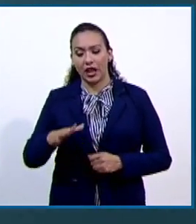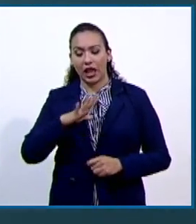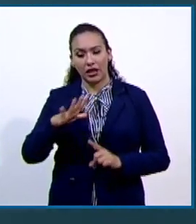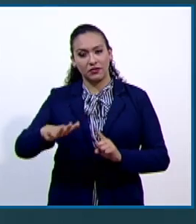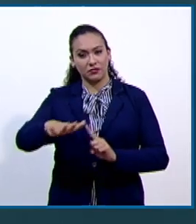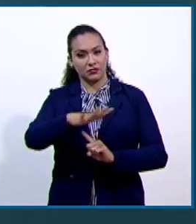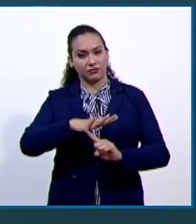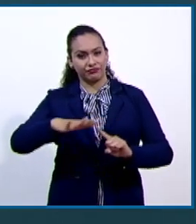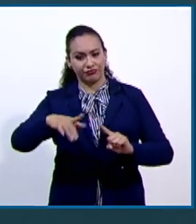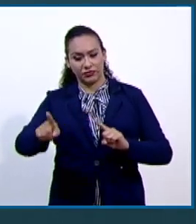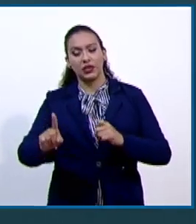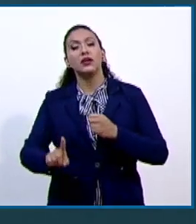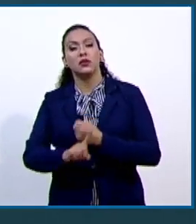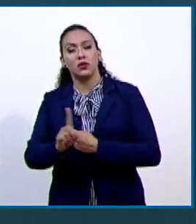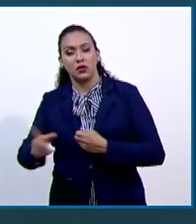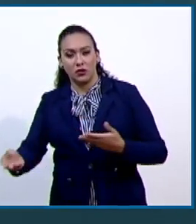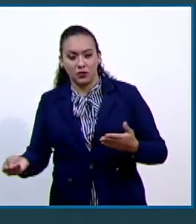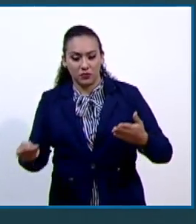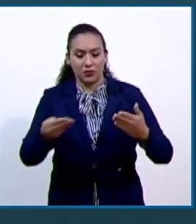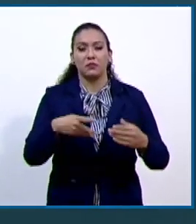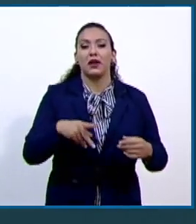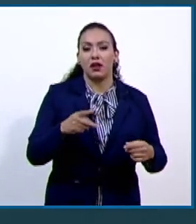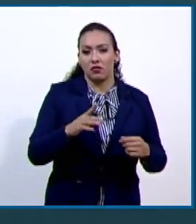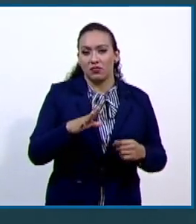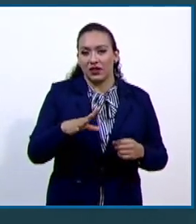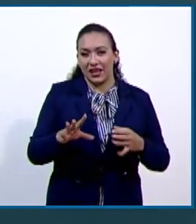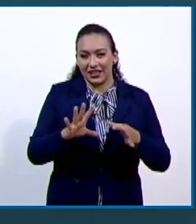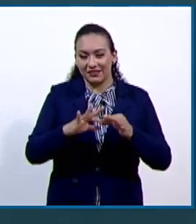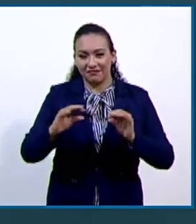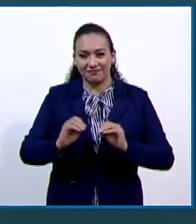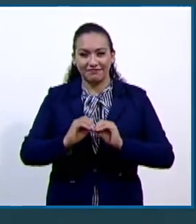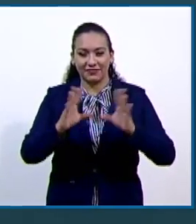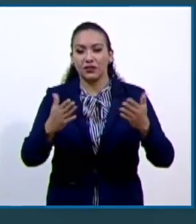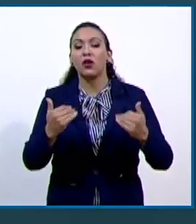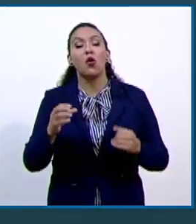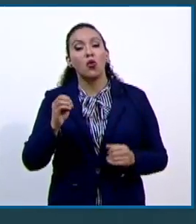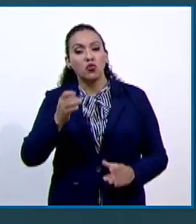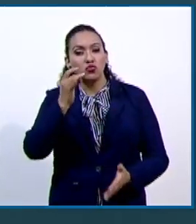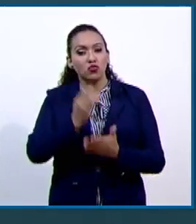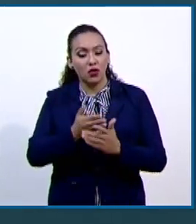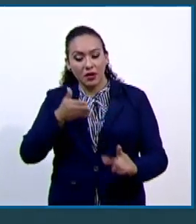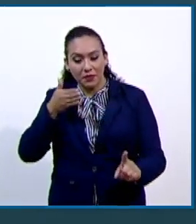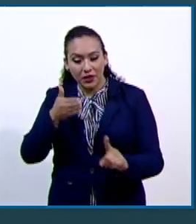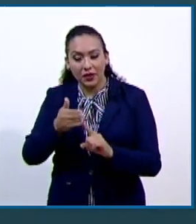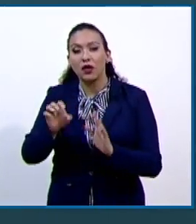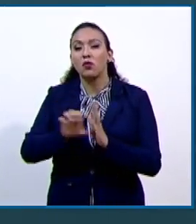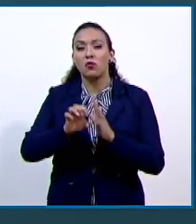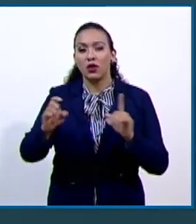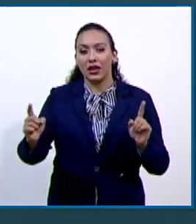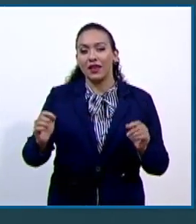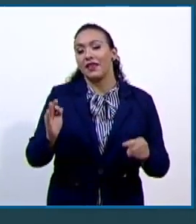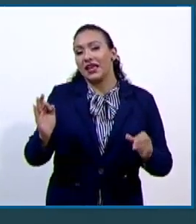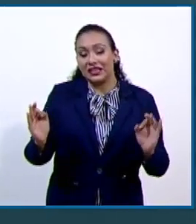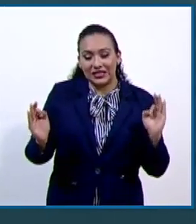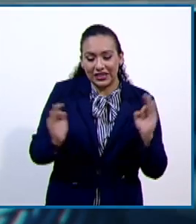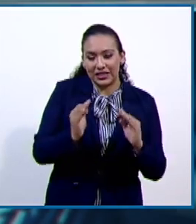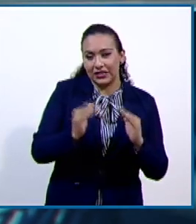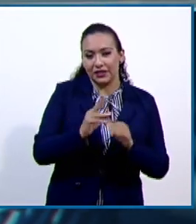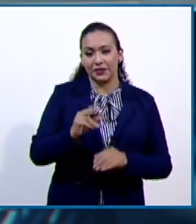adyacente, cuya delimitación es amplia y no está limitada a un criterio de vecindad inmediata.